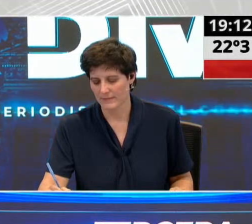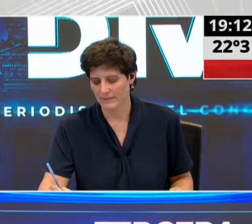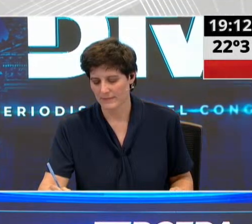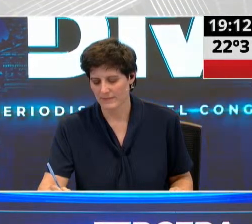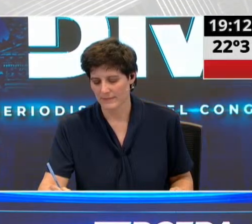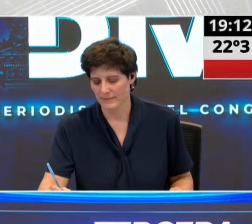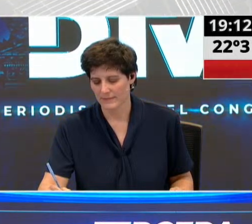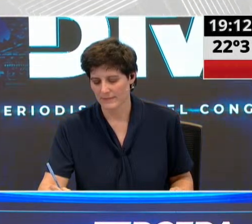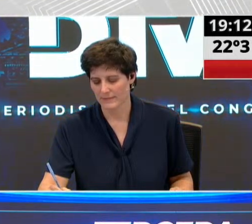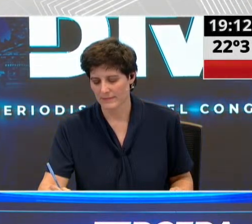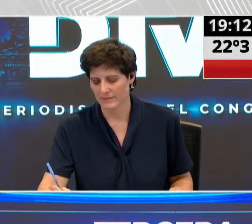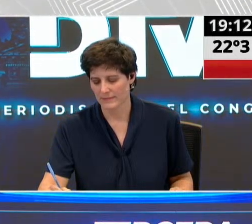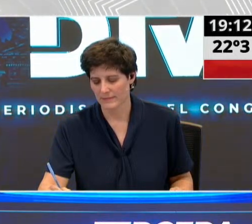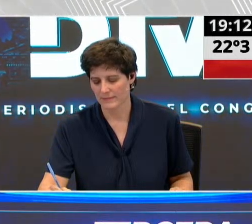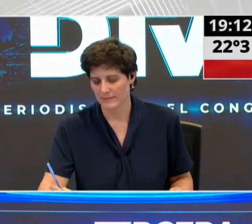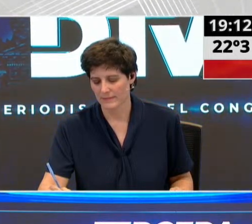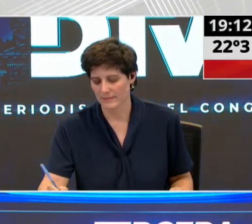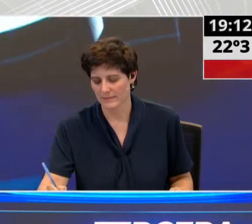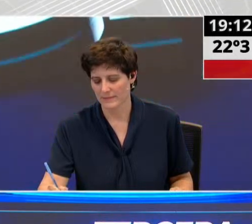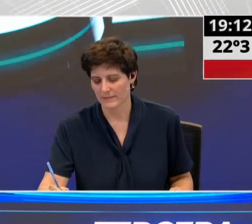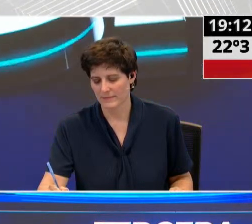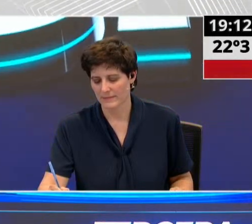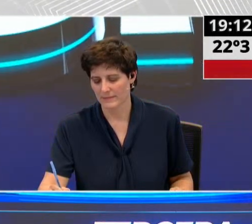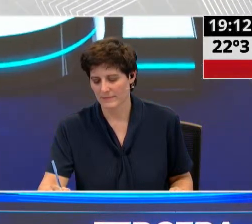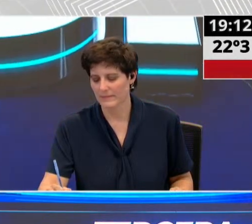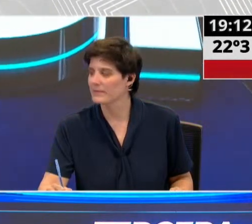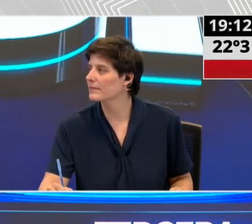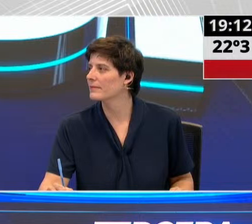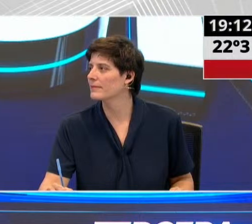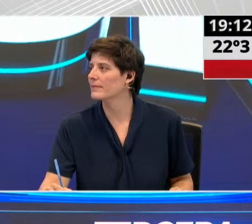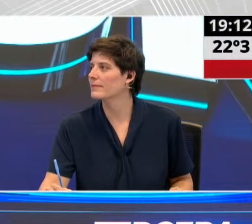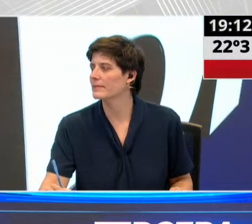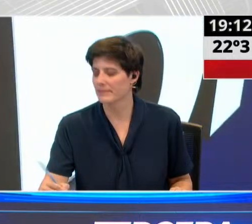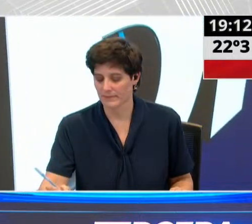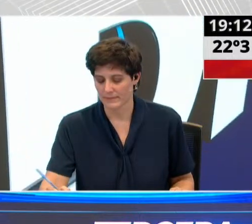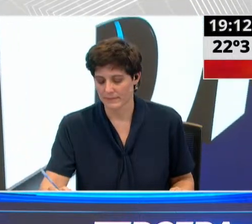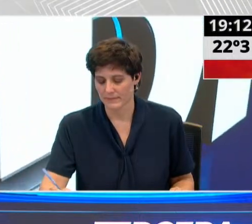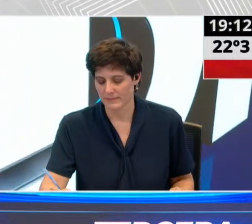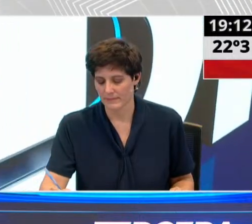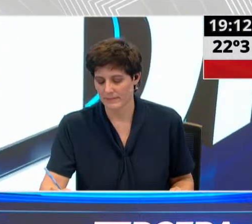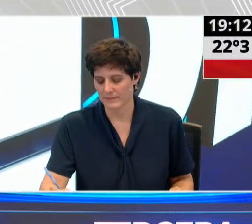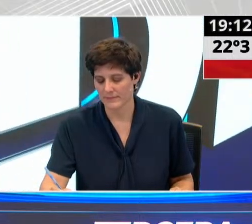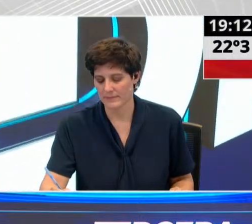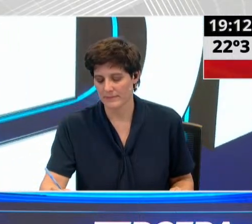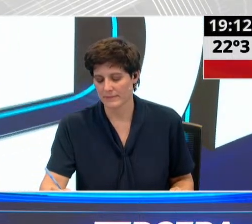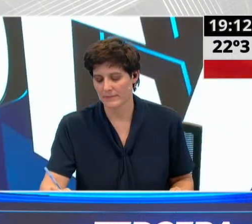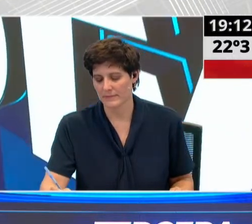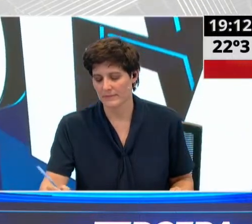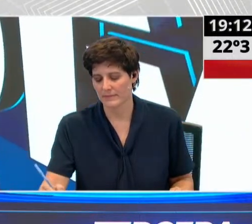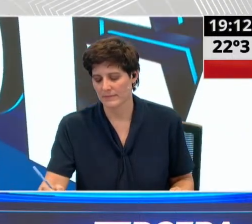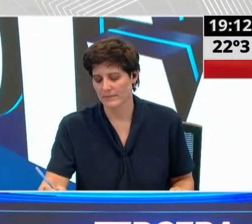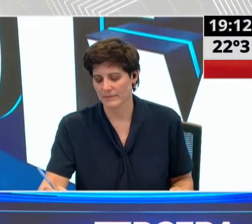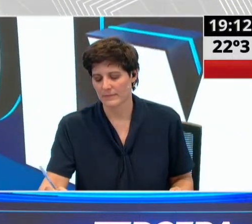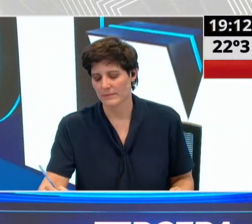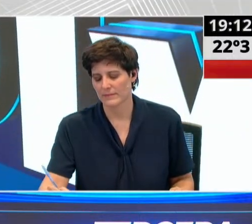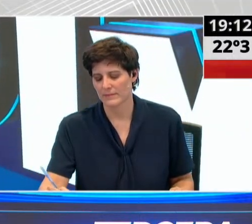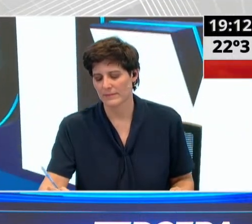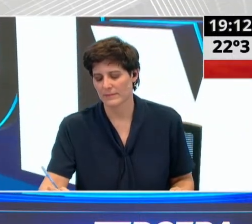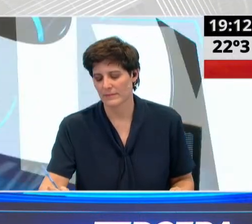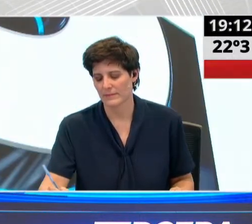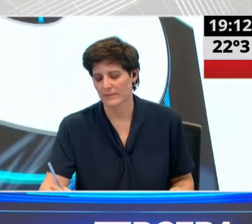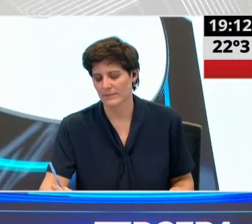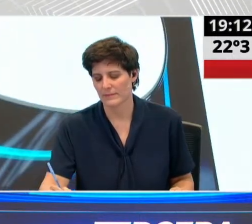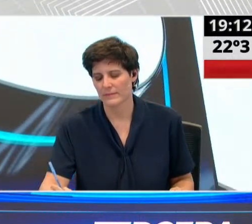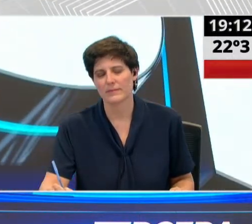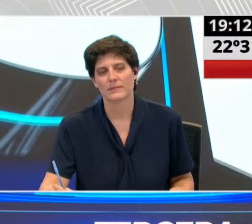Avanza, con sus 37 escaños, tiene un camino muy extenso para poder llegar a los 129 del quórum. Eso abre otras